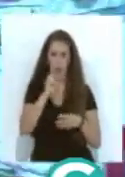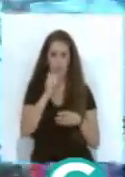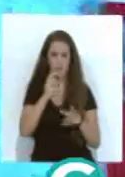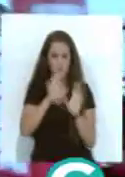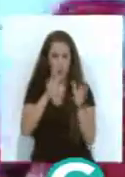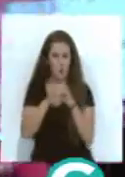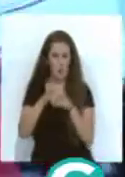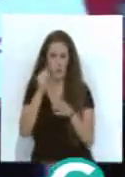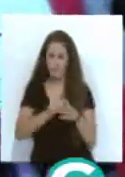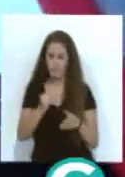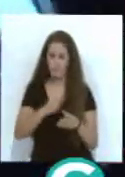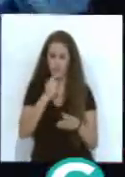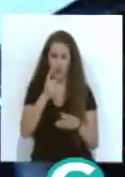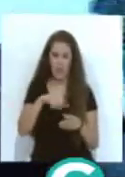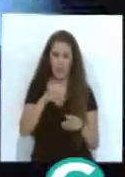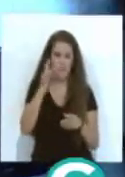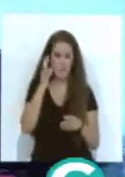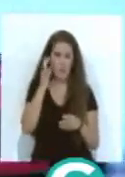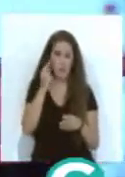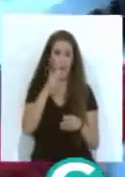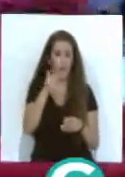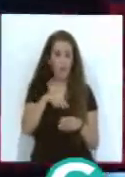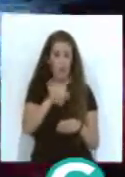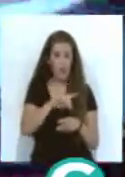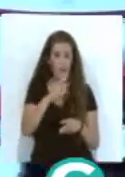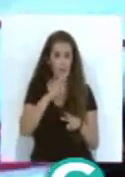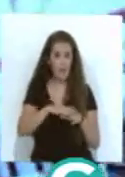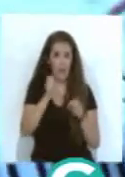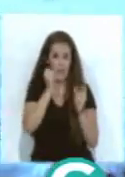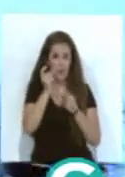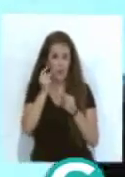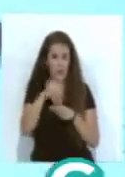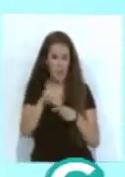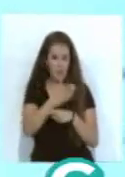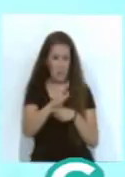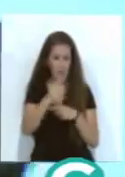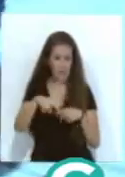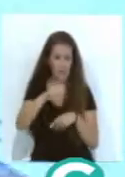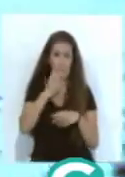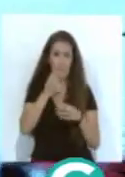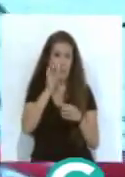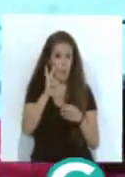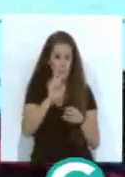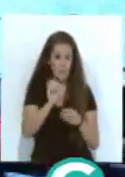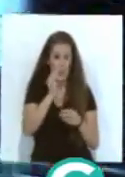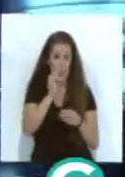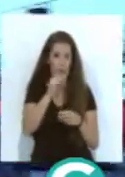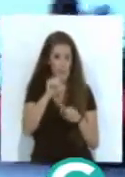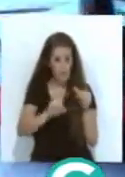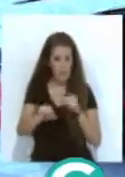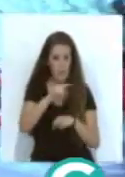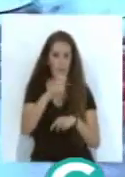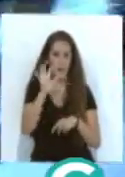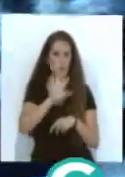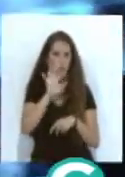conjunto el que tienen estas mujeres. Pues con ellas, para descubrírselas a ustedes si no la han visto todavía, y a partir de ahí, bueno, pues